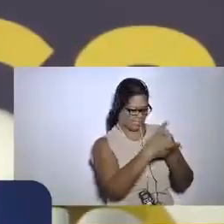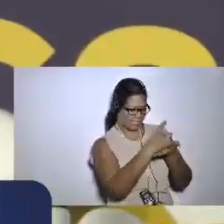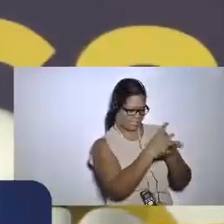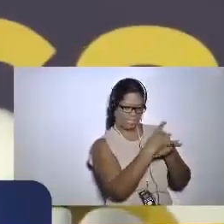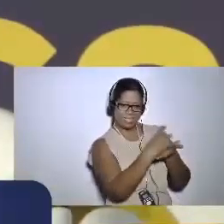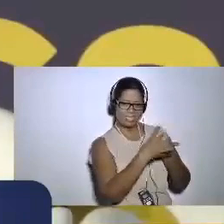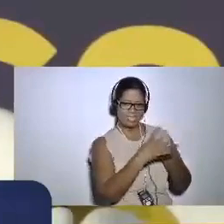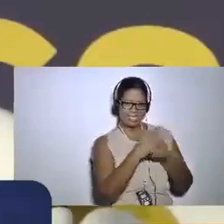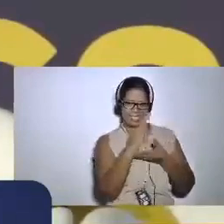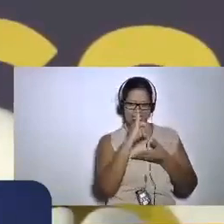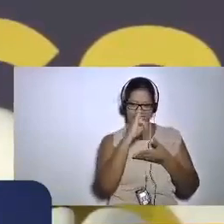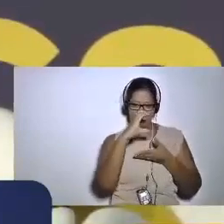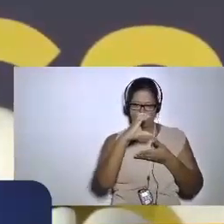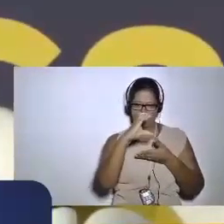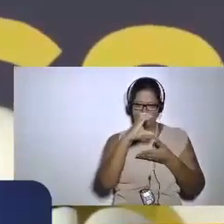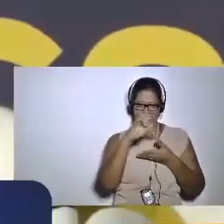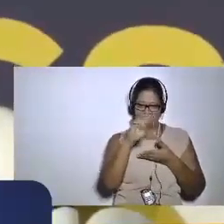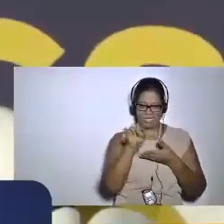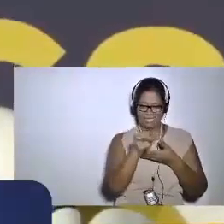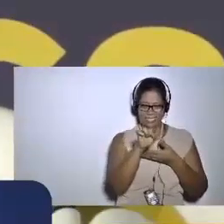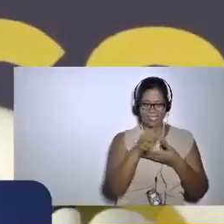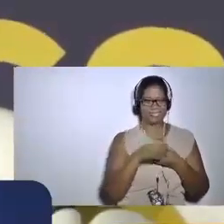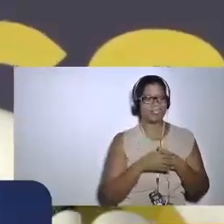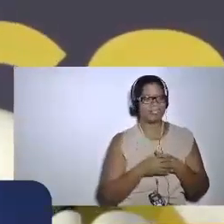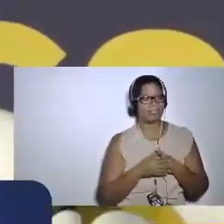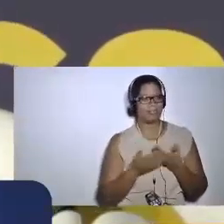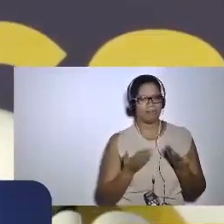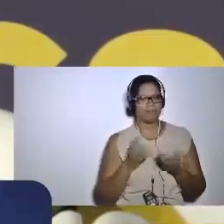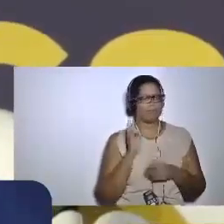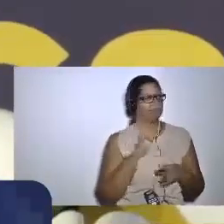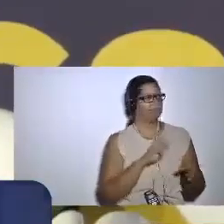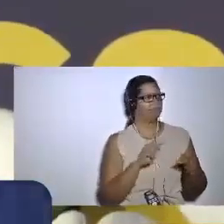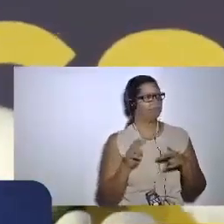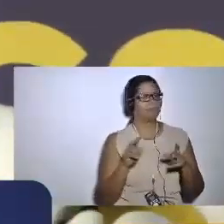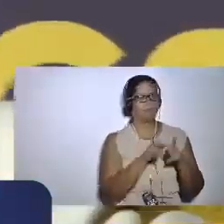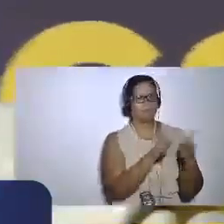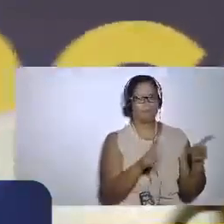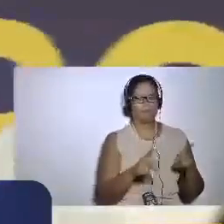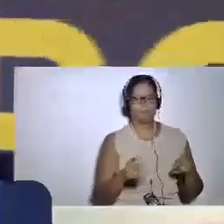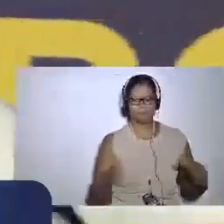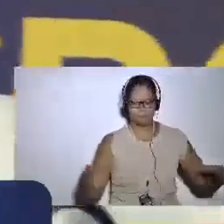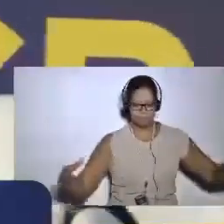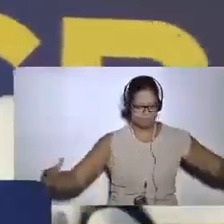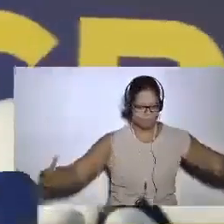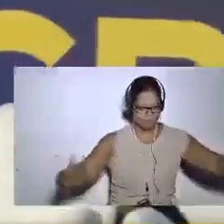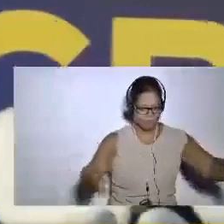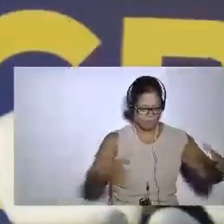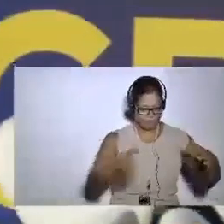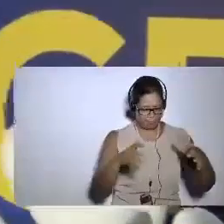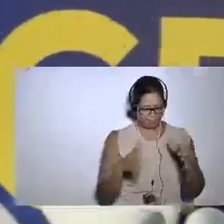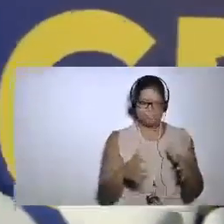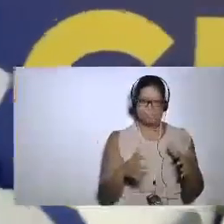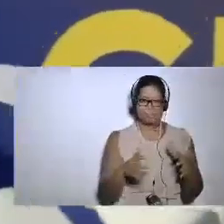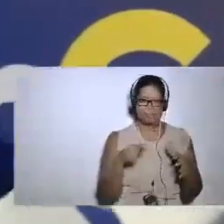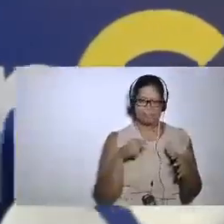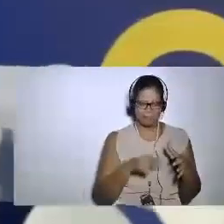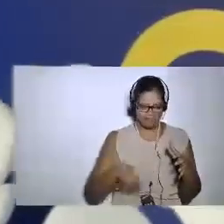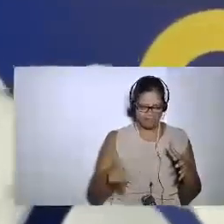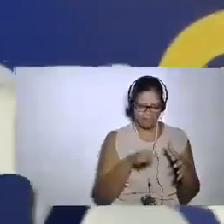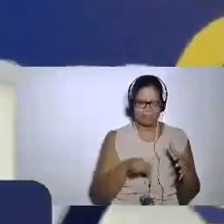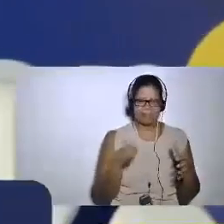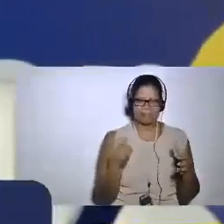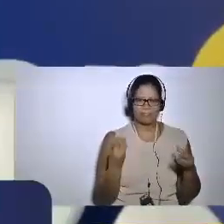vemos algunos mensajes sobre TICs y TICs es bien traer la gente, juntar la gente.